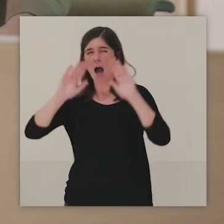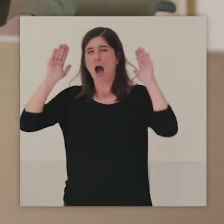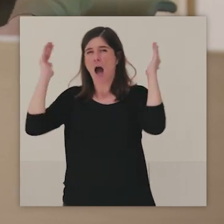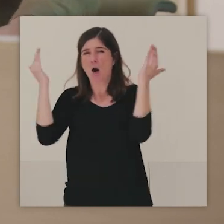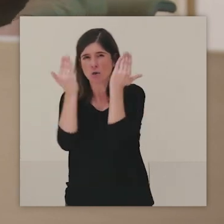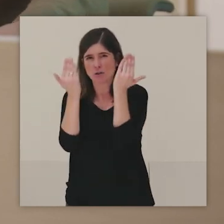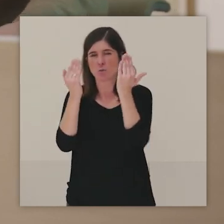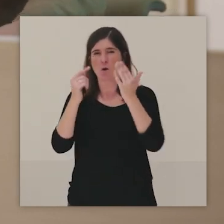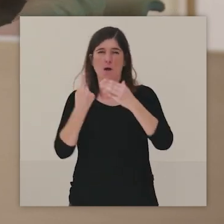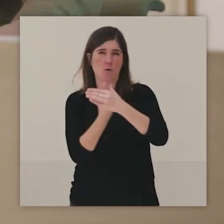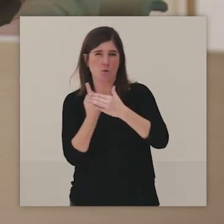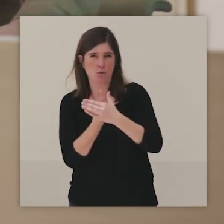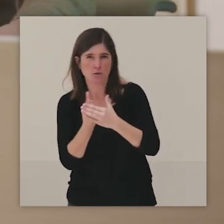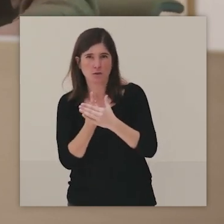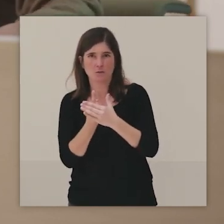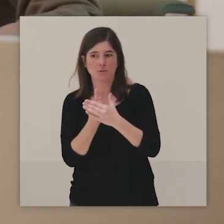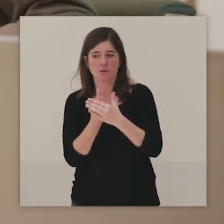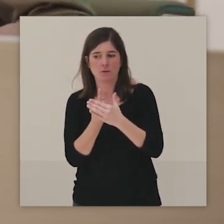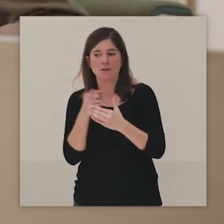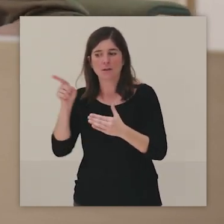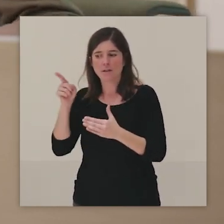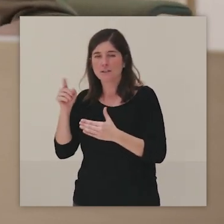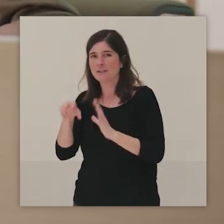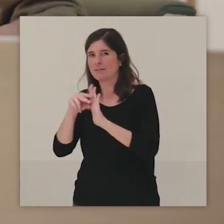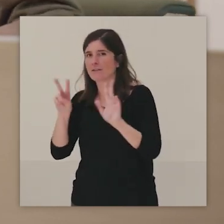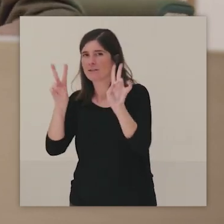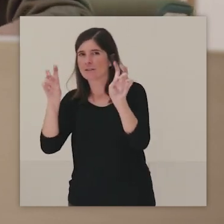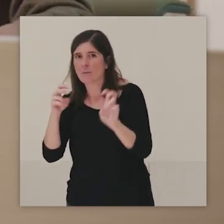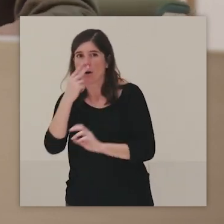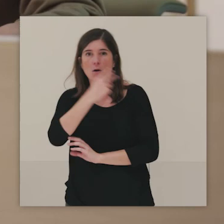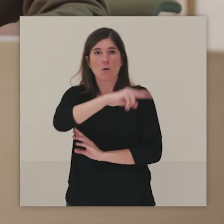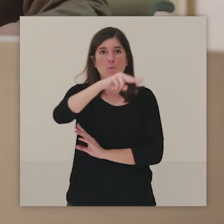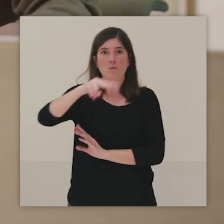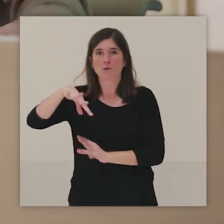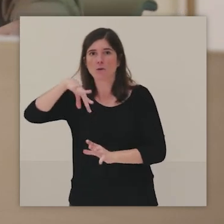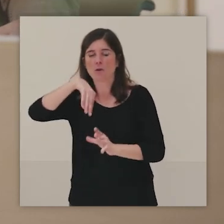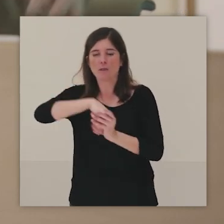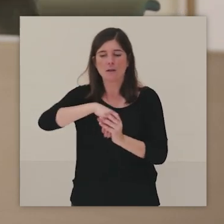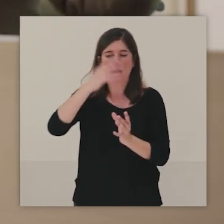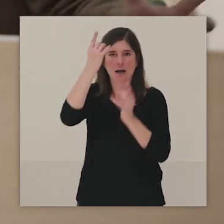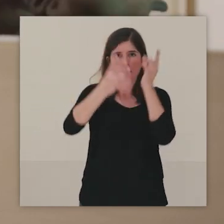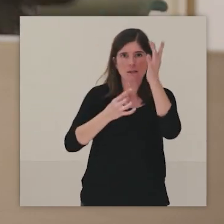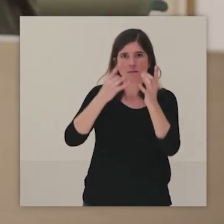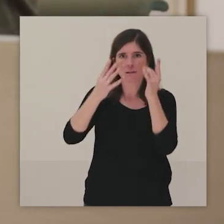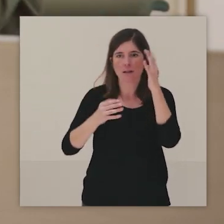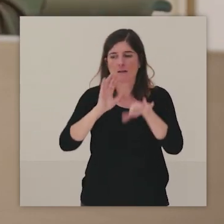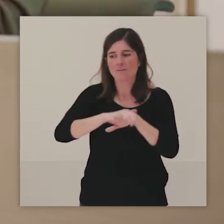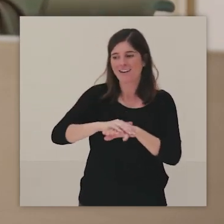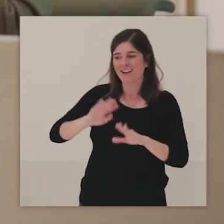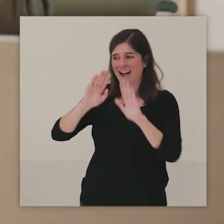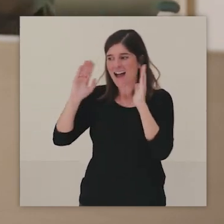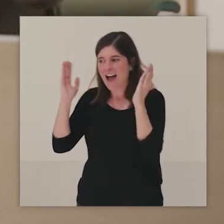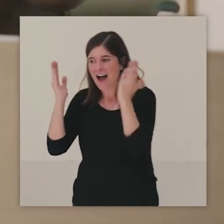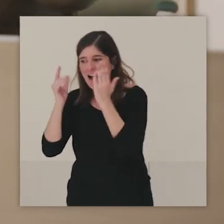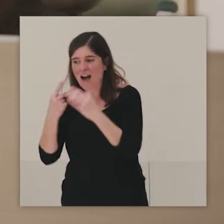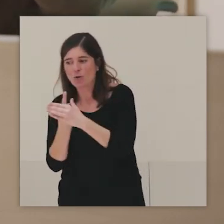generando actividades inclusivas dentro del entorno de museos, precisamente, pero en donde se crea una experiencia